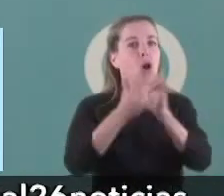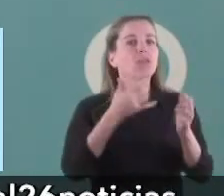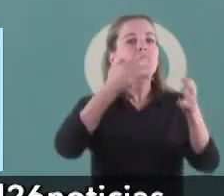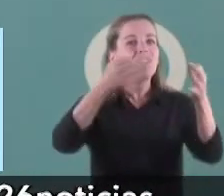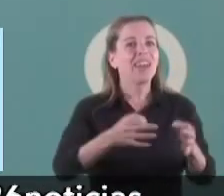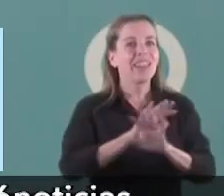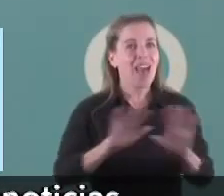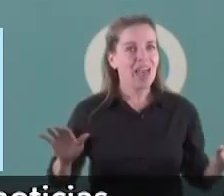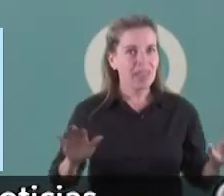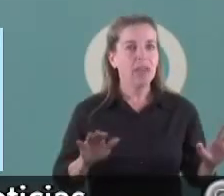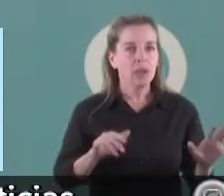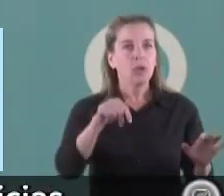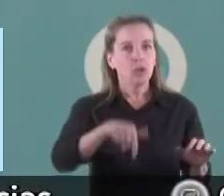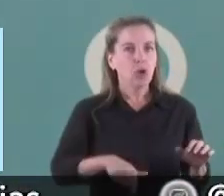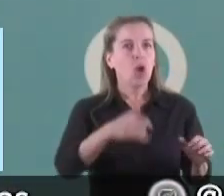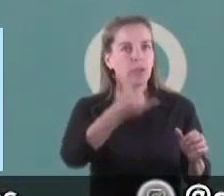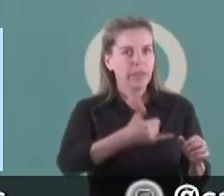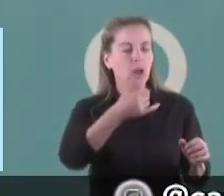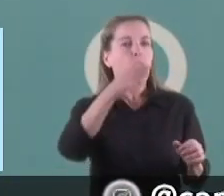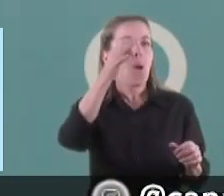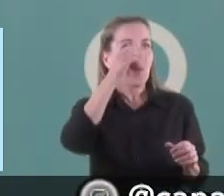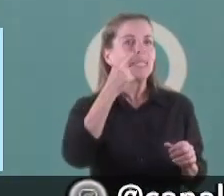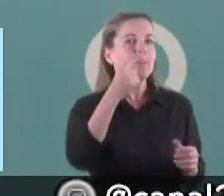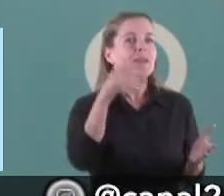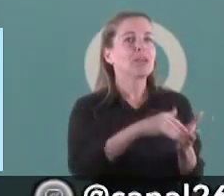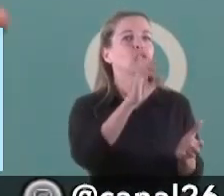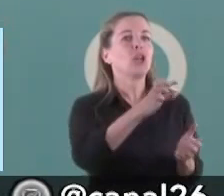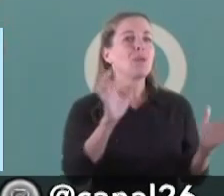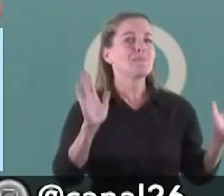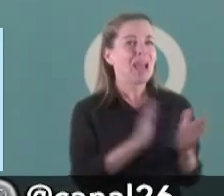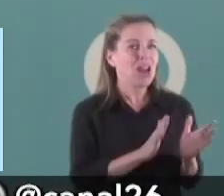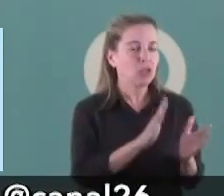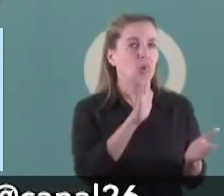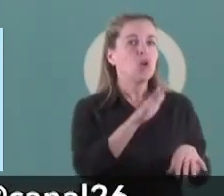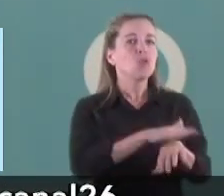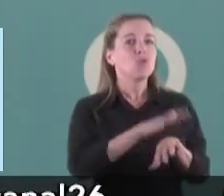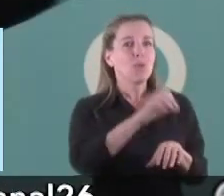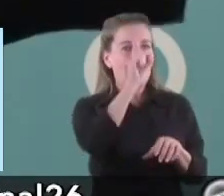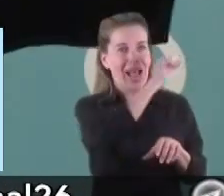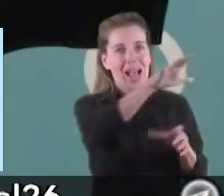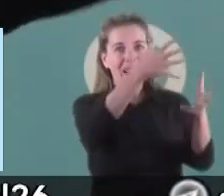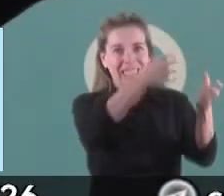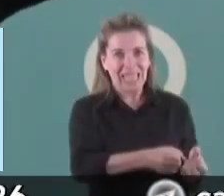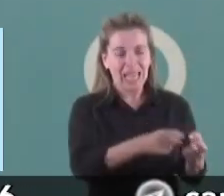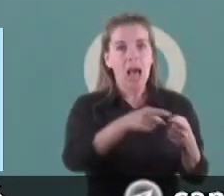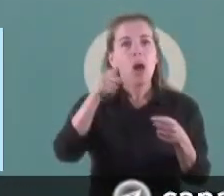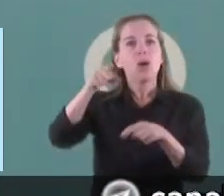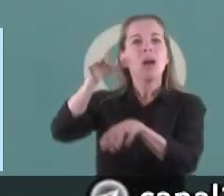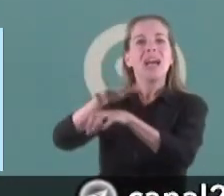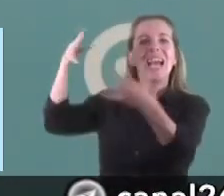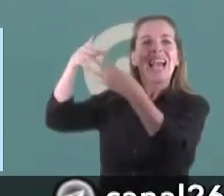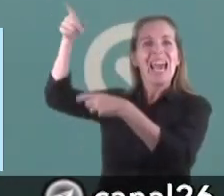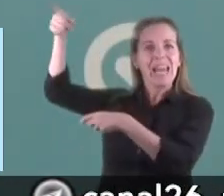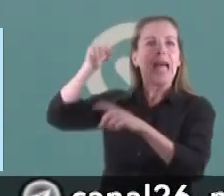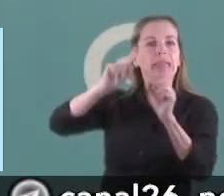cuatro mil Yo tengo 20 mil millones de dólares menos de sequía cinco mil millones de dólares de más que pagamos por la guerra por importación de